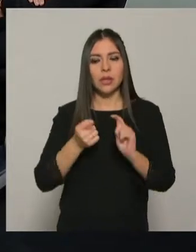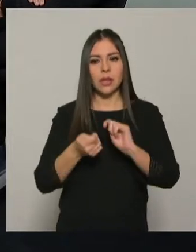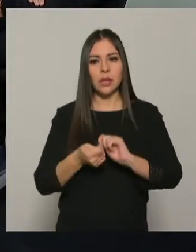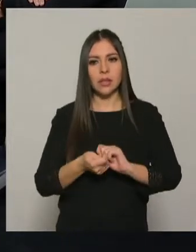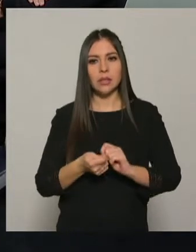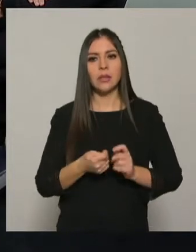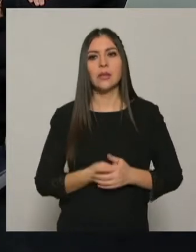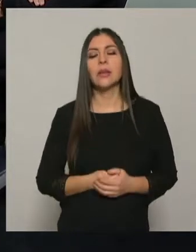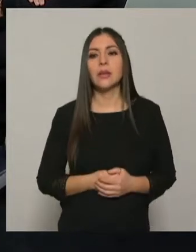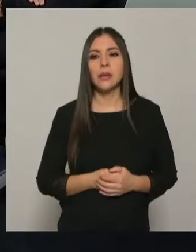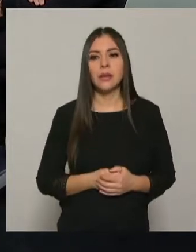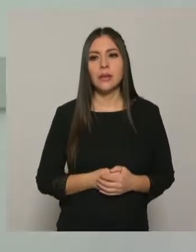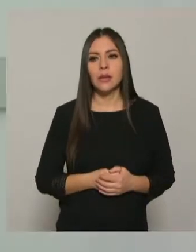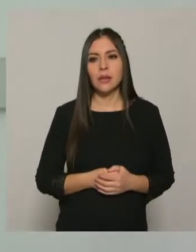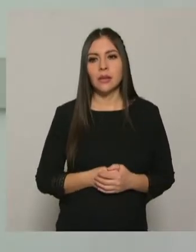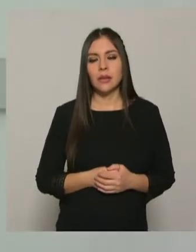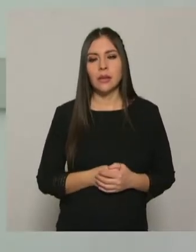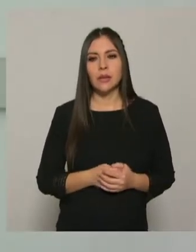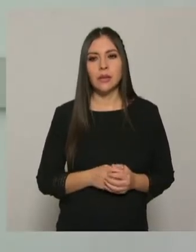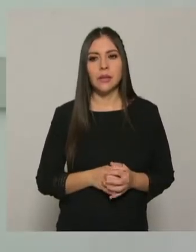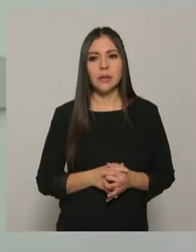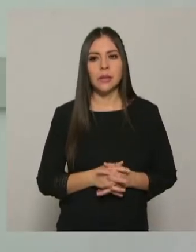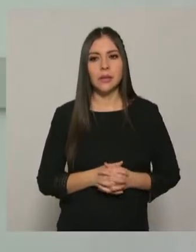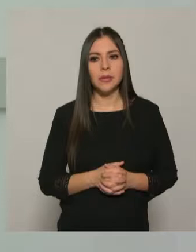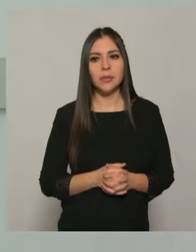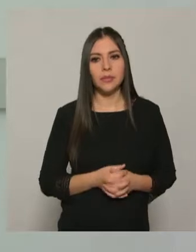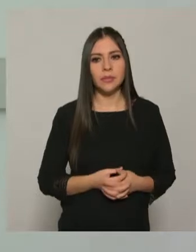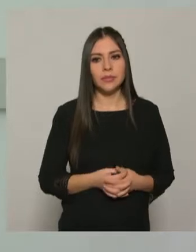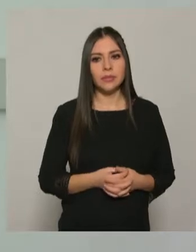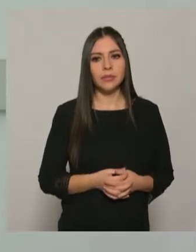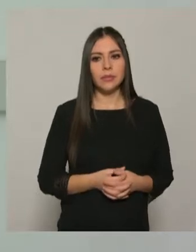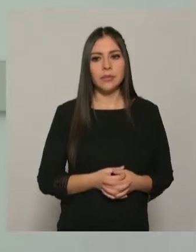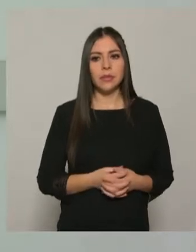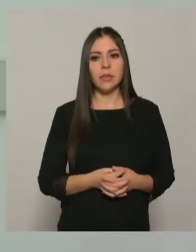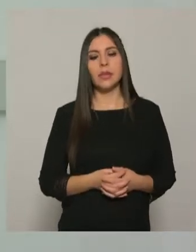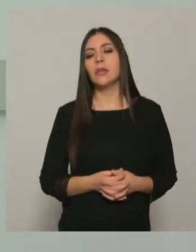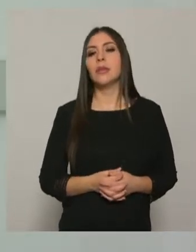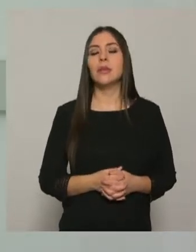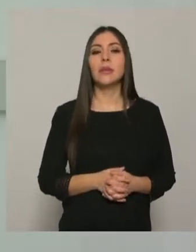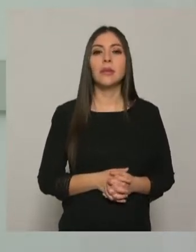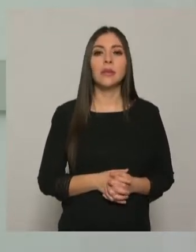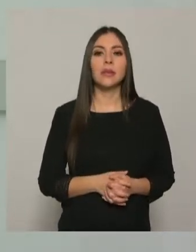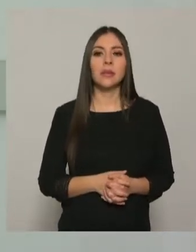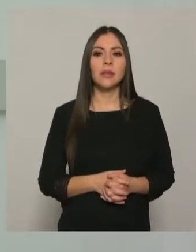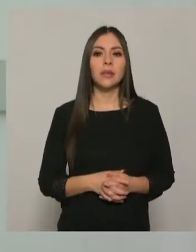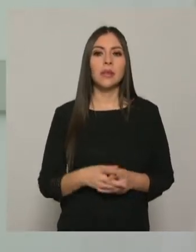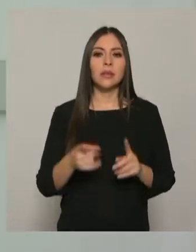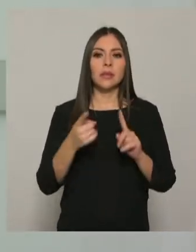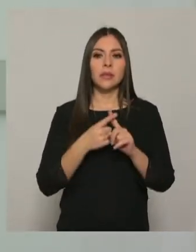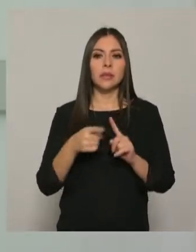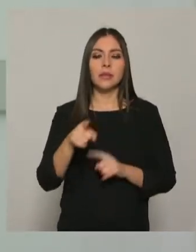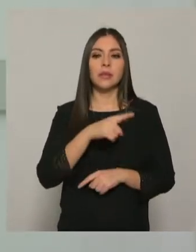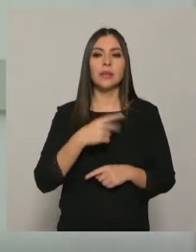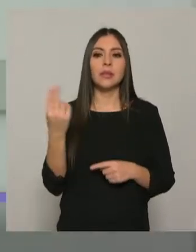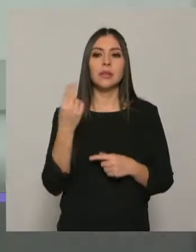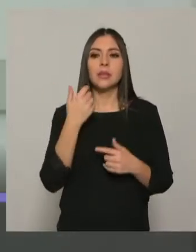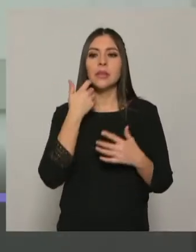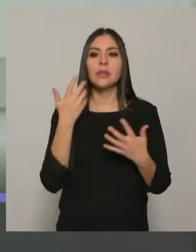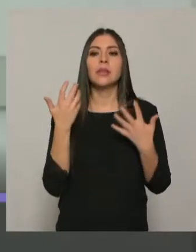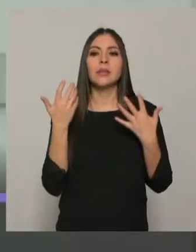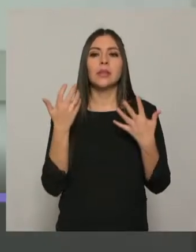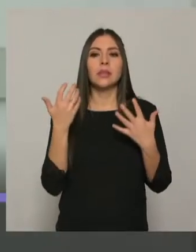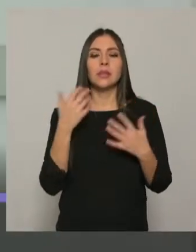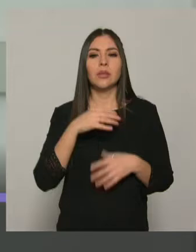infancias trans? Bueno, mira, hay que entender que esta reforma que se está buscando, que ya fue dictaminada esta